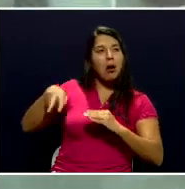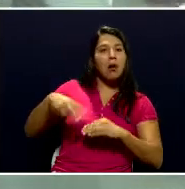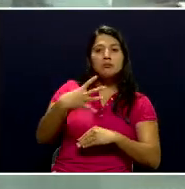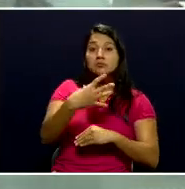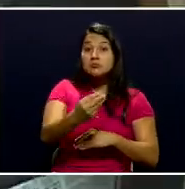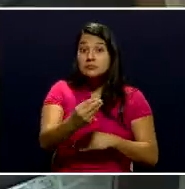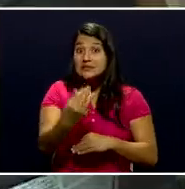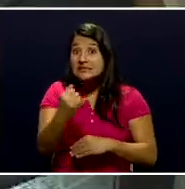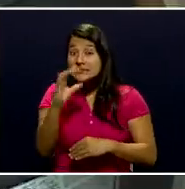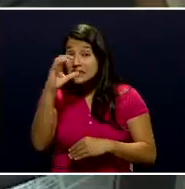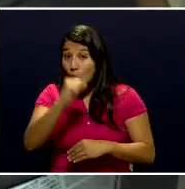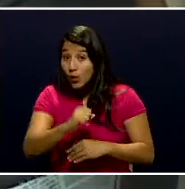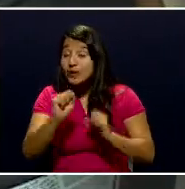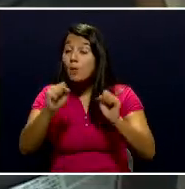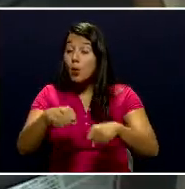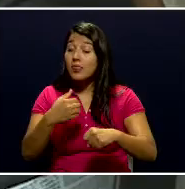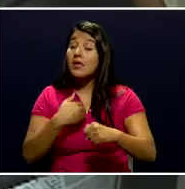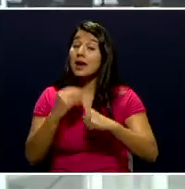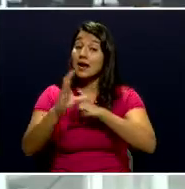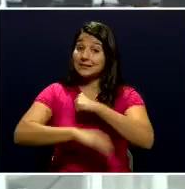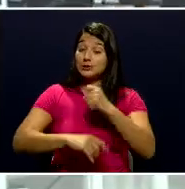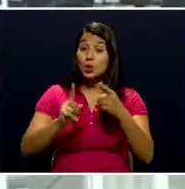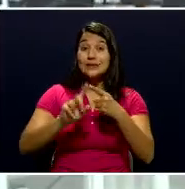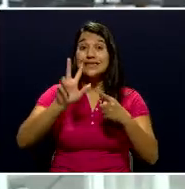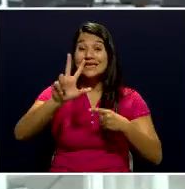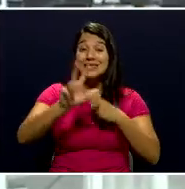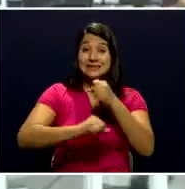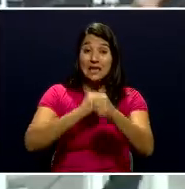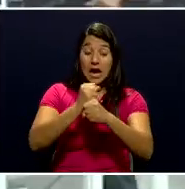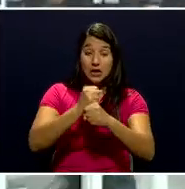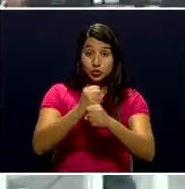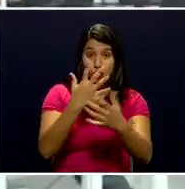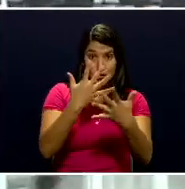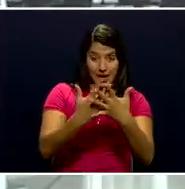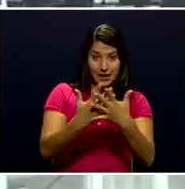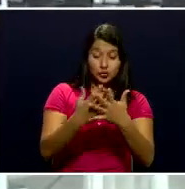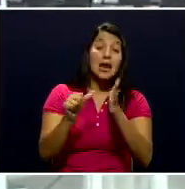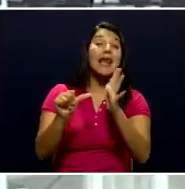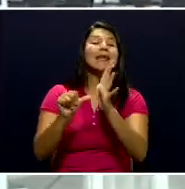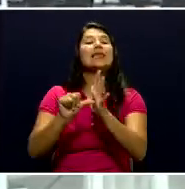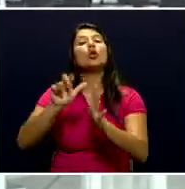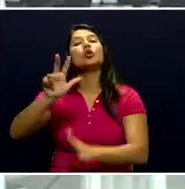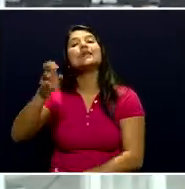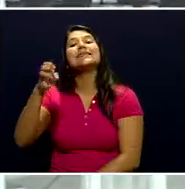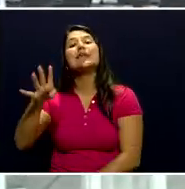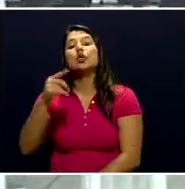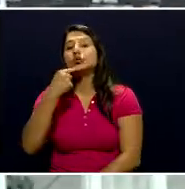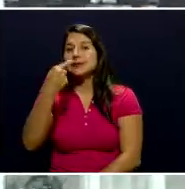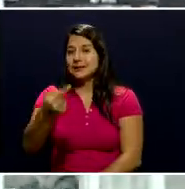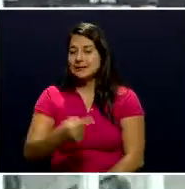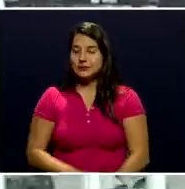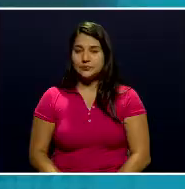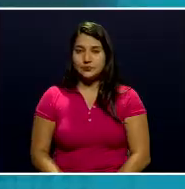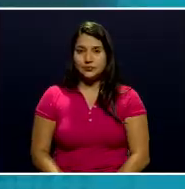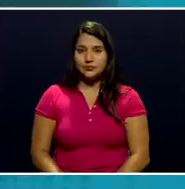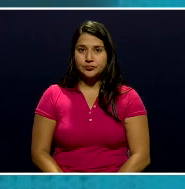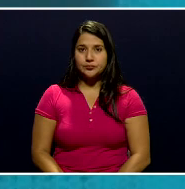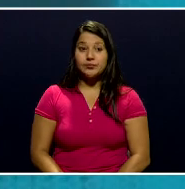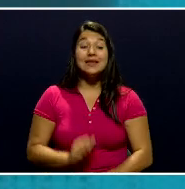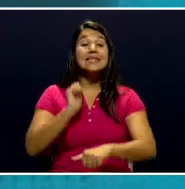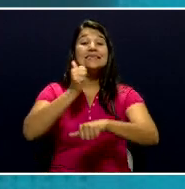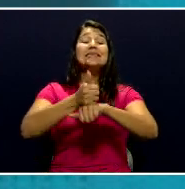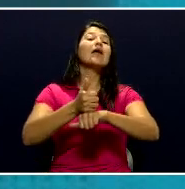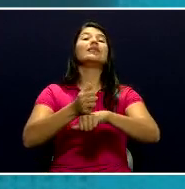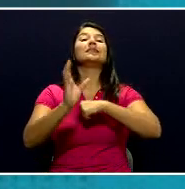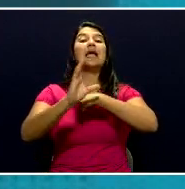castiga con hasta 3 años de cárcel a quienes lo incumplan. El artículo 314 dice lo siguiente: se impondrá prisión